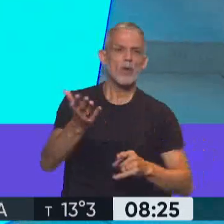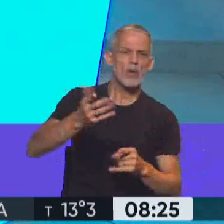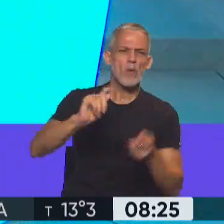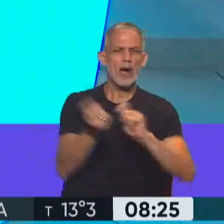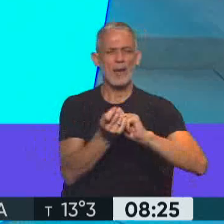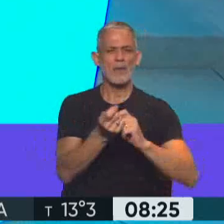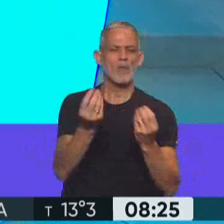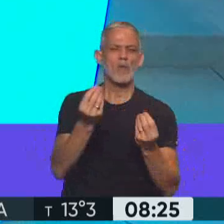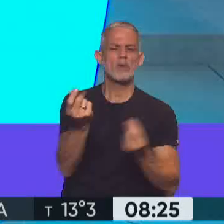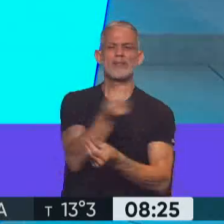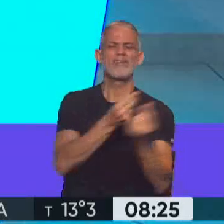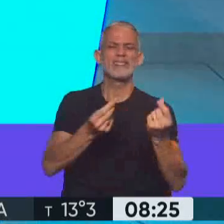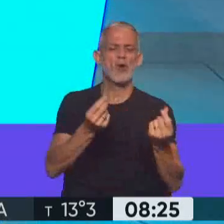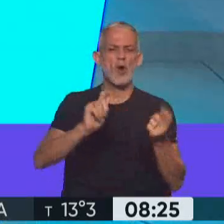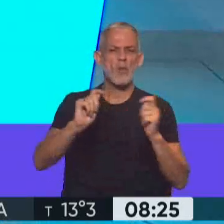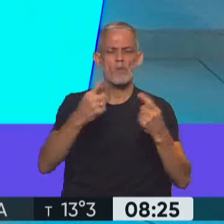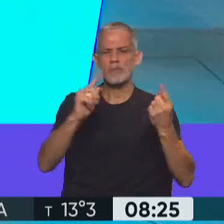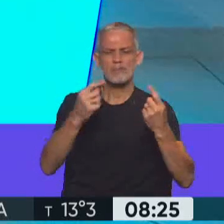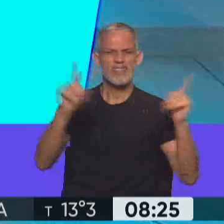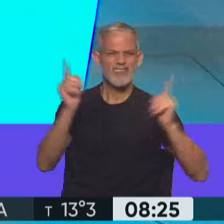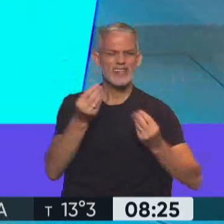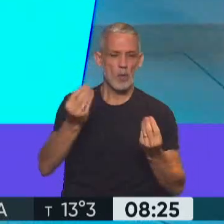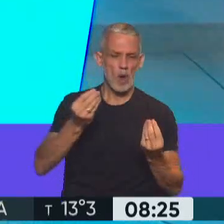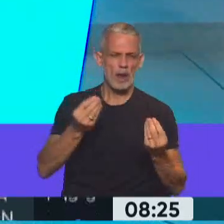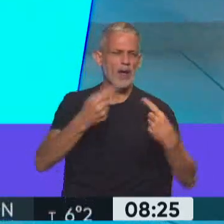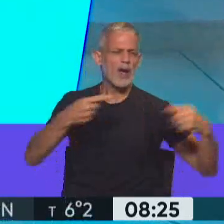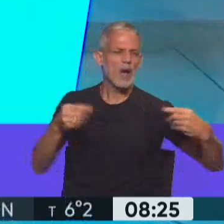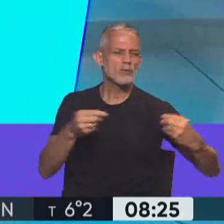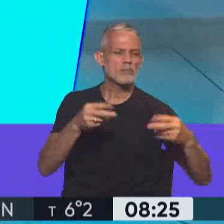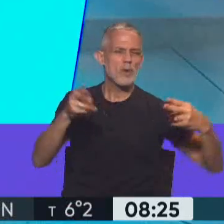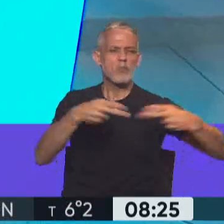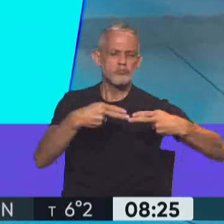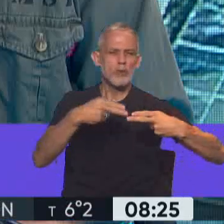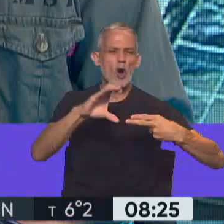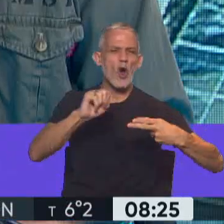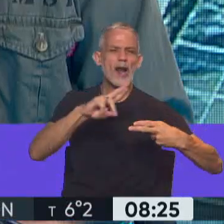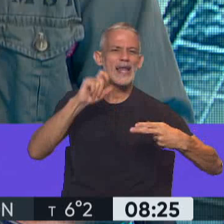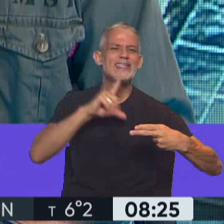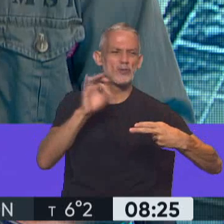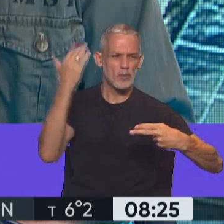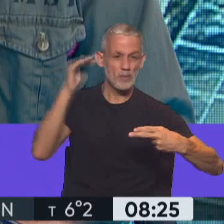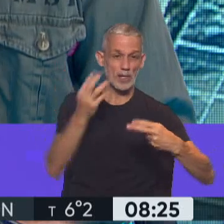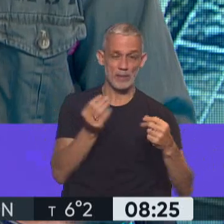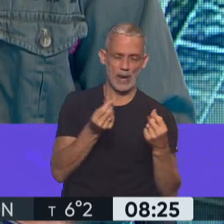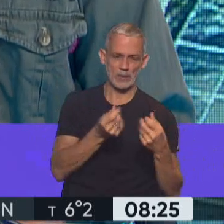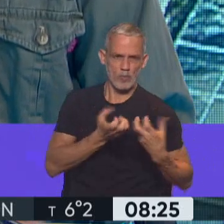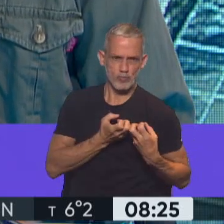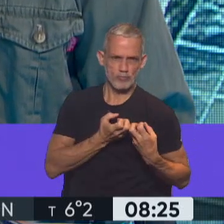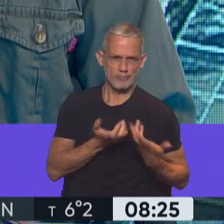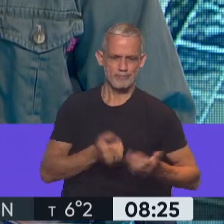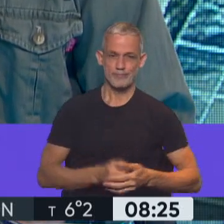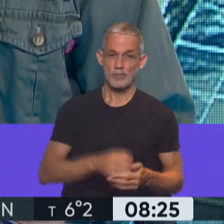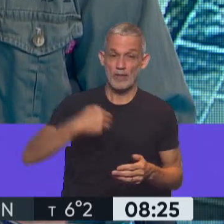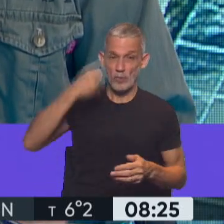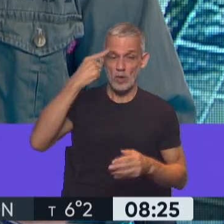sistema financiero? ¿Y cuáles fueron las causas del Corralito? Cosa de saber cómo se llegó hasta ahí. Sí, en principio yo